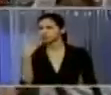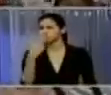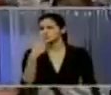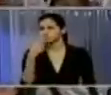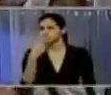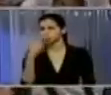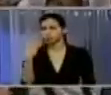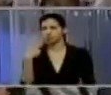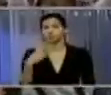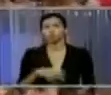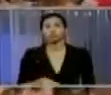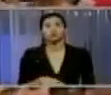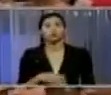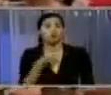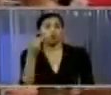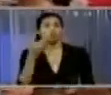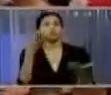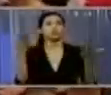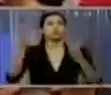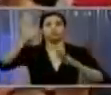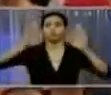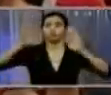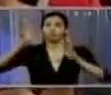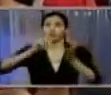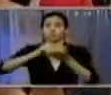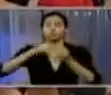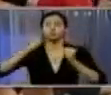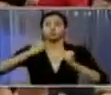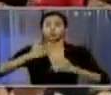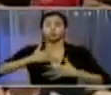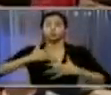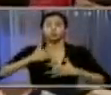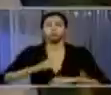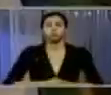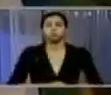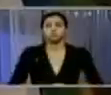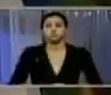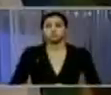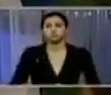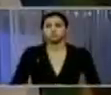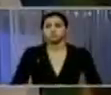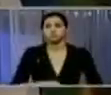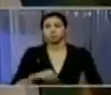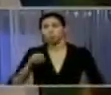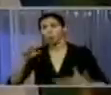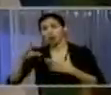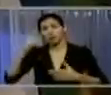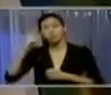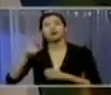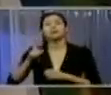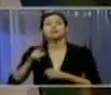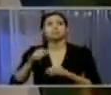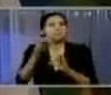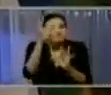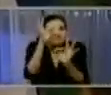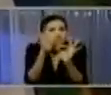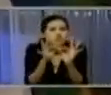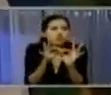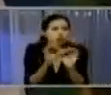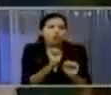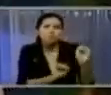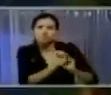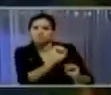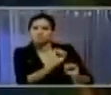Bueno, muchachos, los más jóvenes, con la misma moral, la misma fe y la misma fuerza